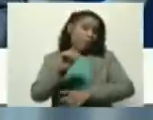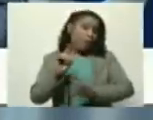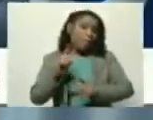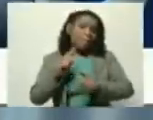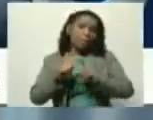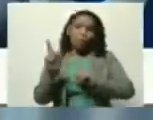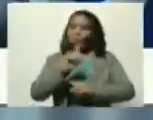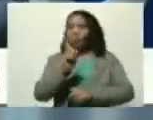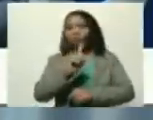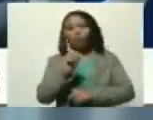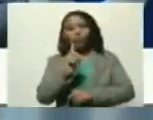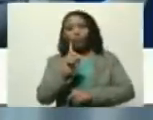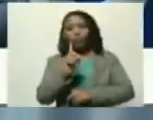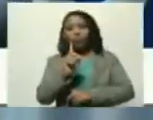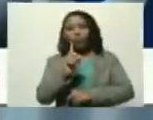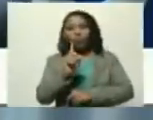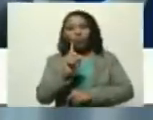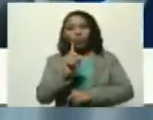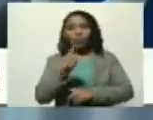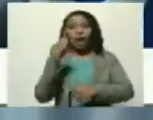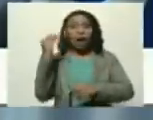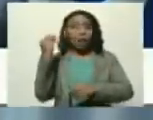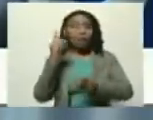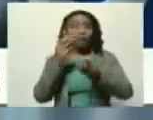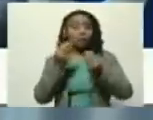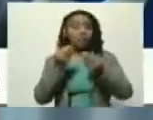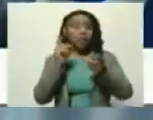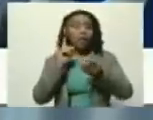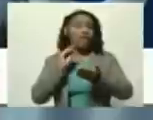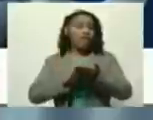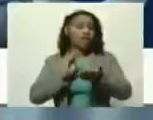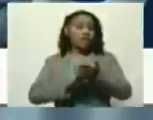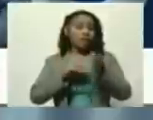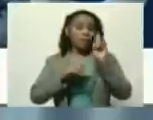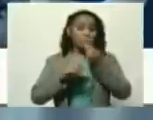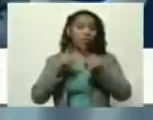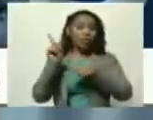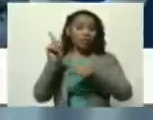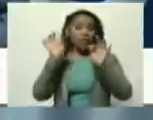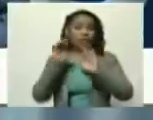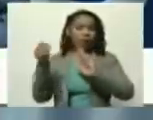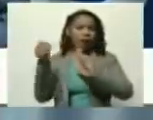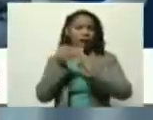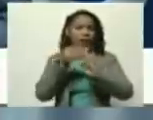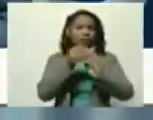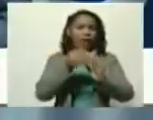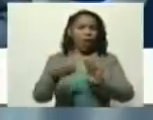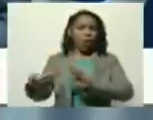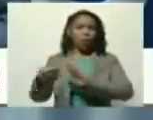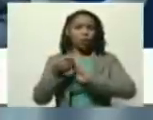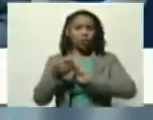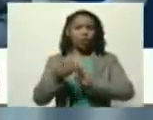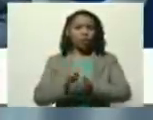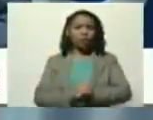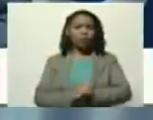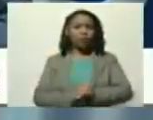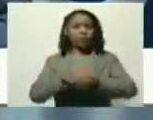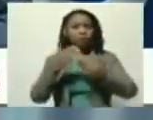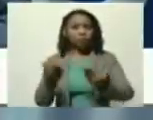pero no. Las más de las veces estamos viendo que es por este tipo de ataque en contra